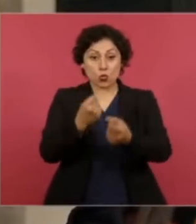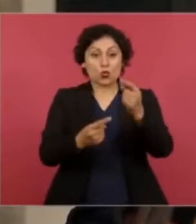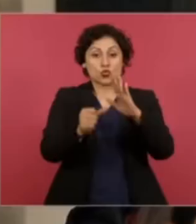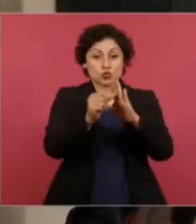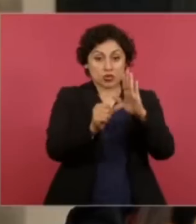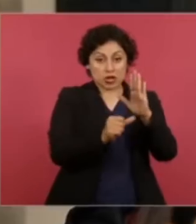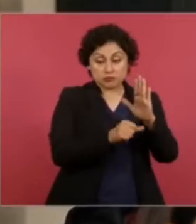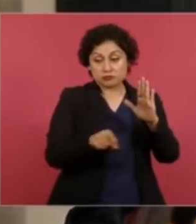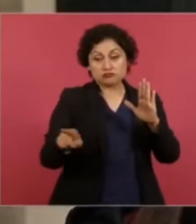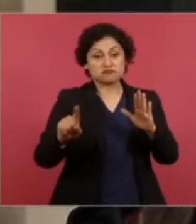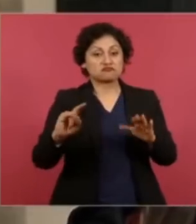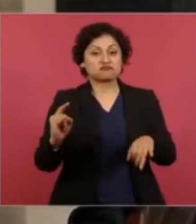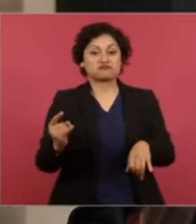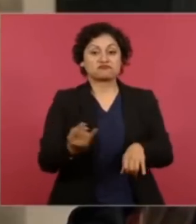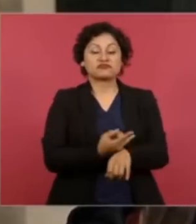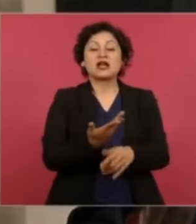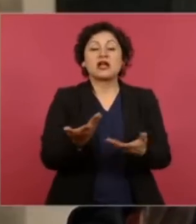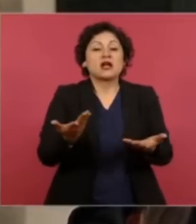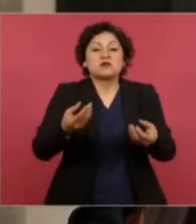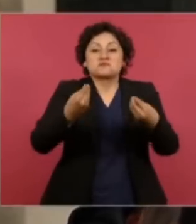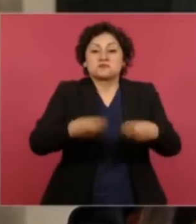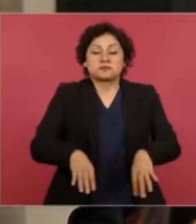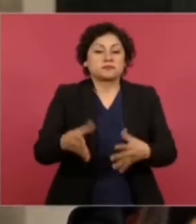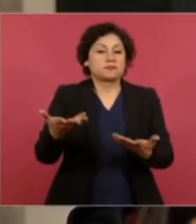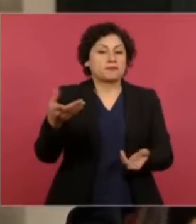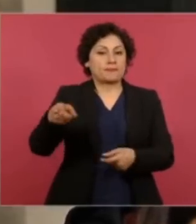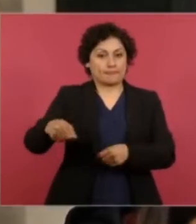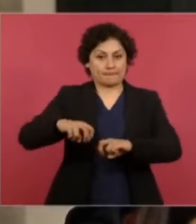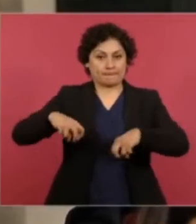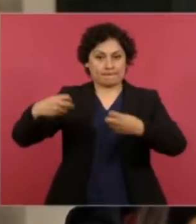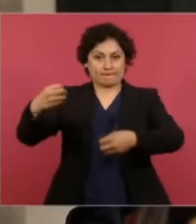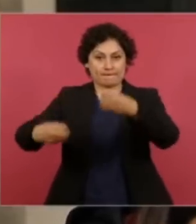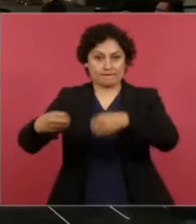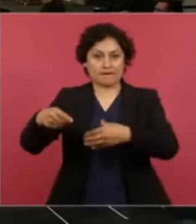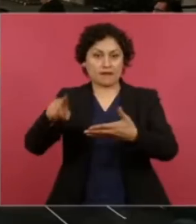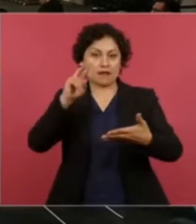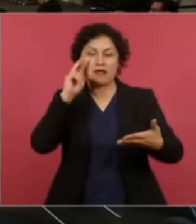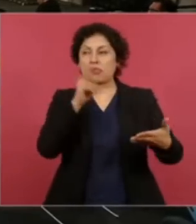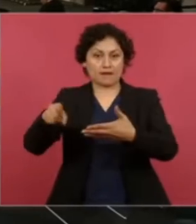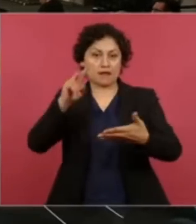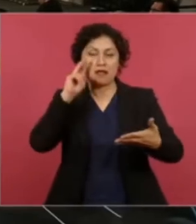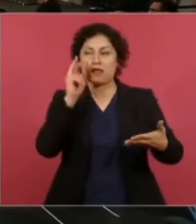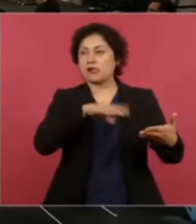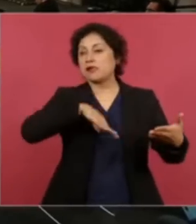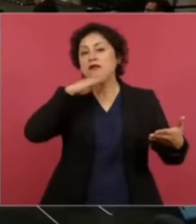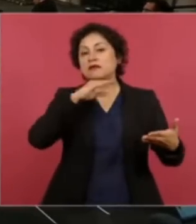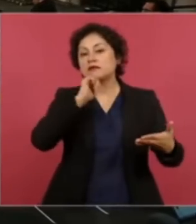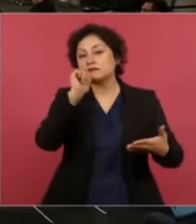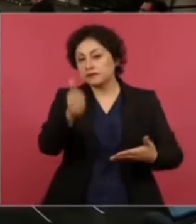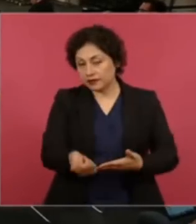sus vidas. Vamos a ver qué responde el presidente López Obrador ante esta resolución. El